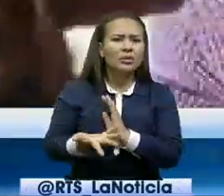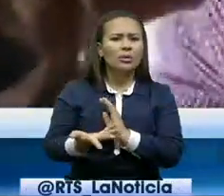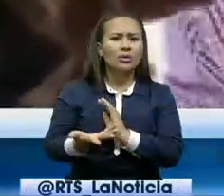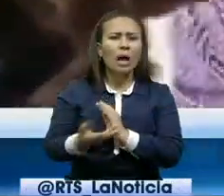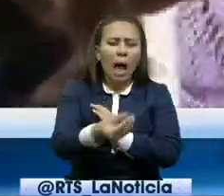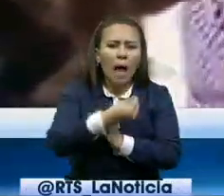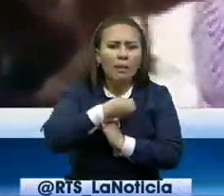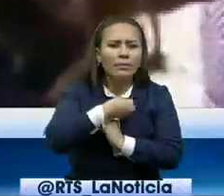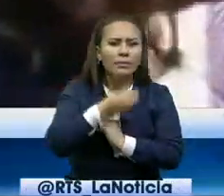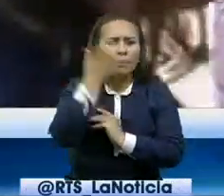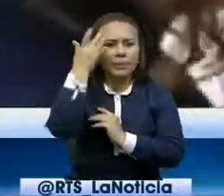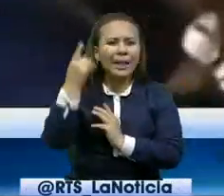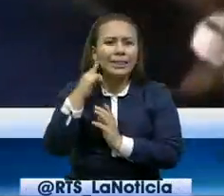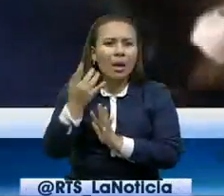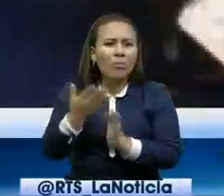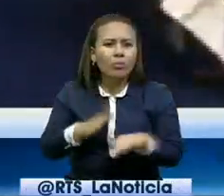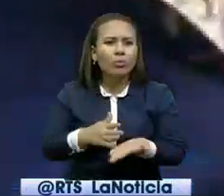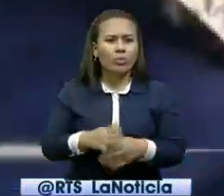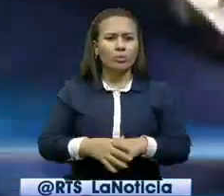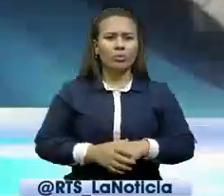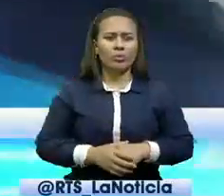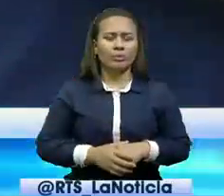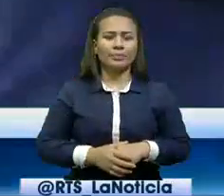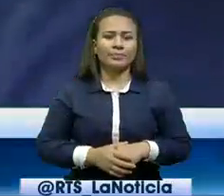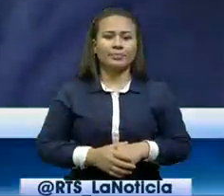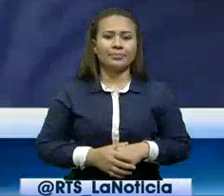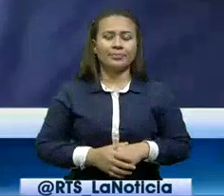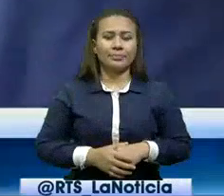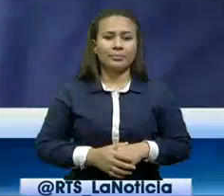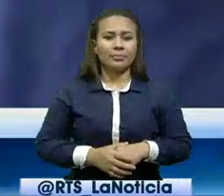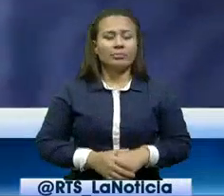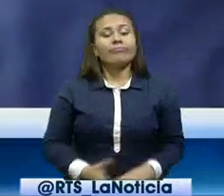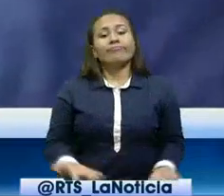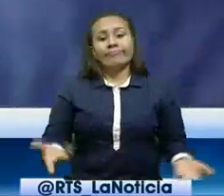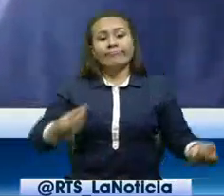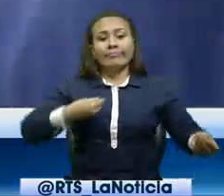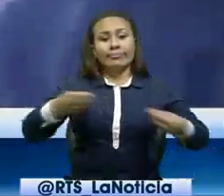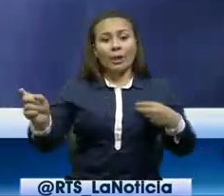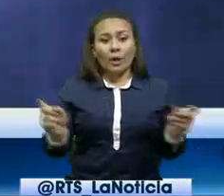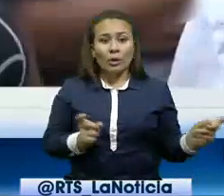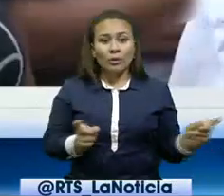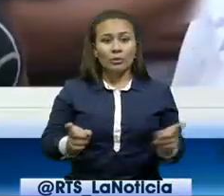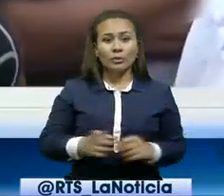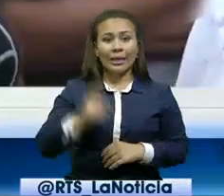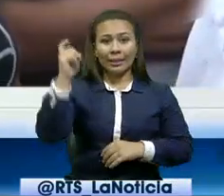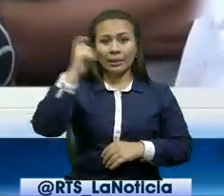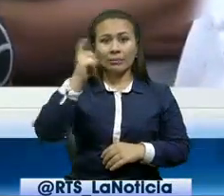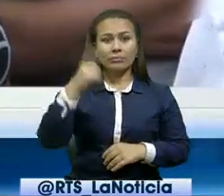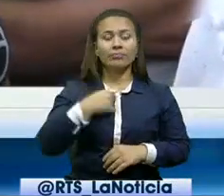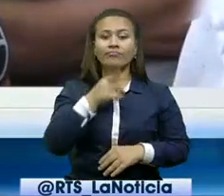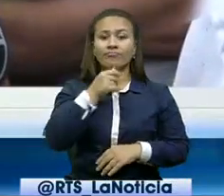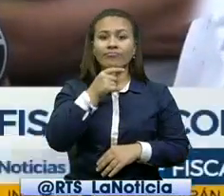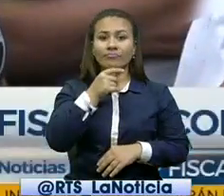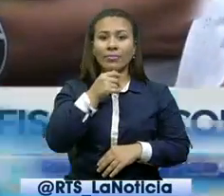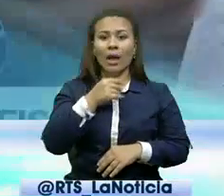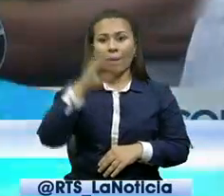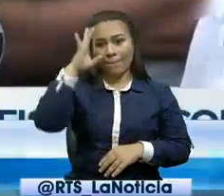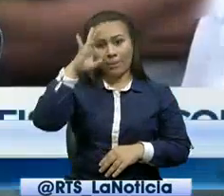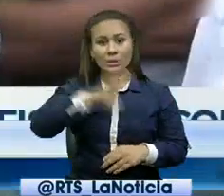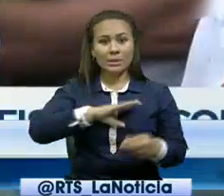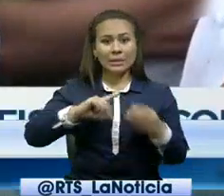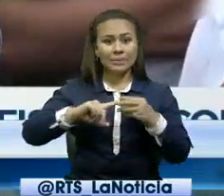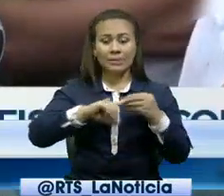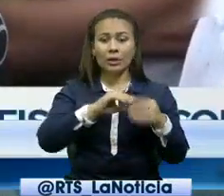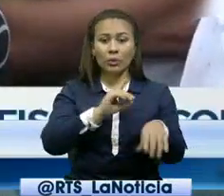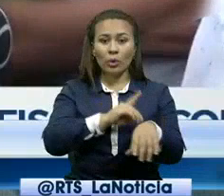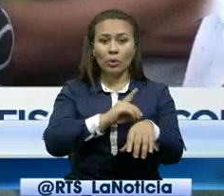recabar mayores datos. Se ha tomado pues las medidas necesarias, esto es llamar a la unidad de criminalística para que recoja